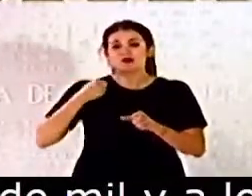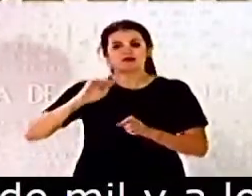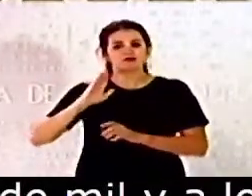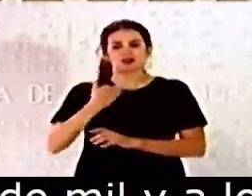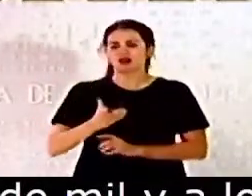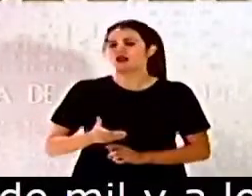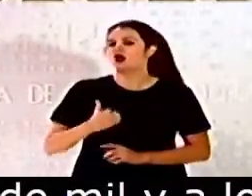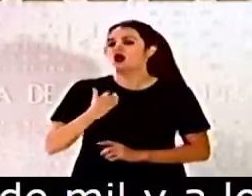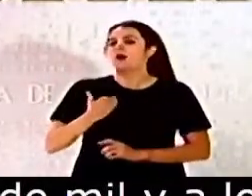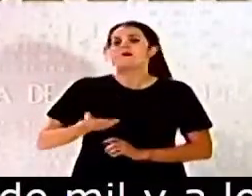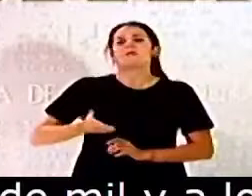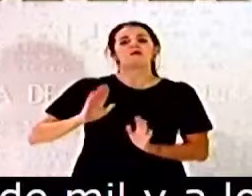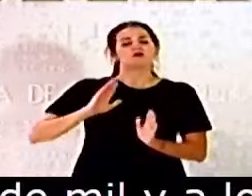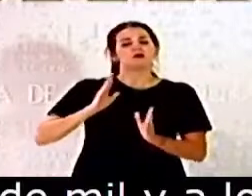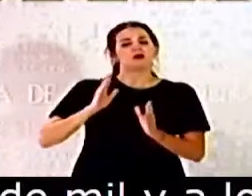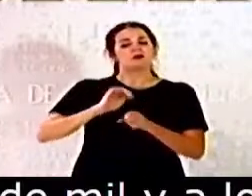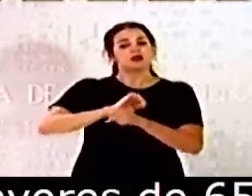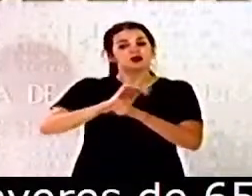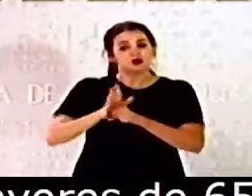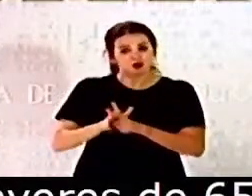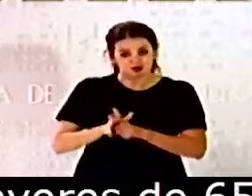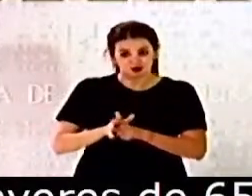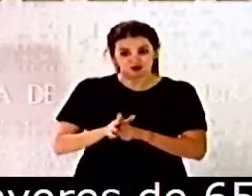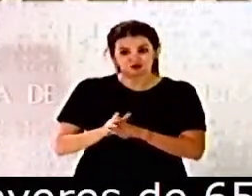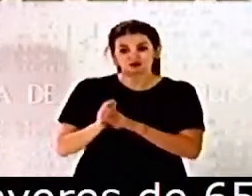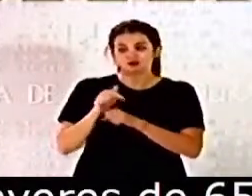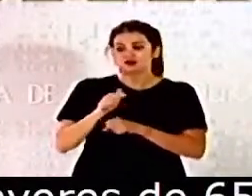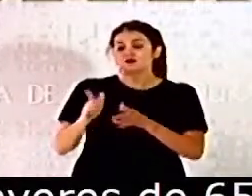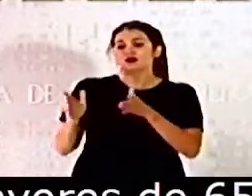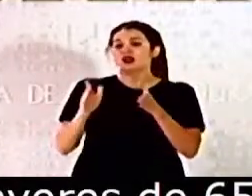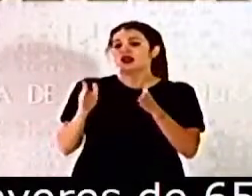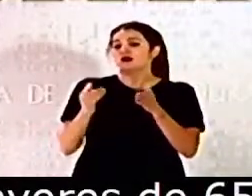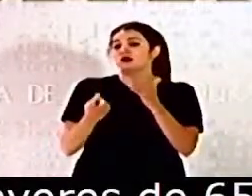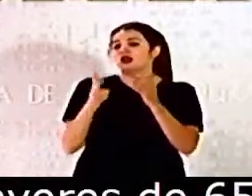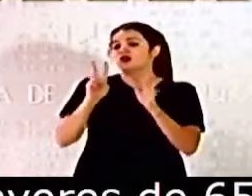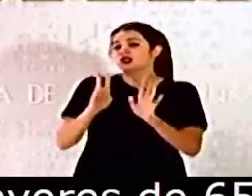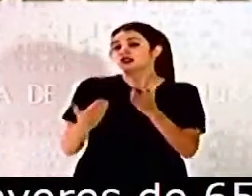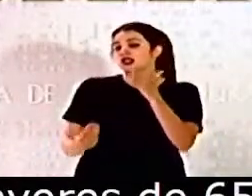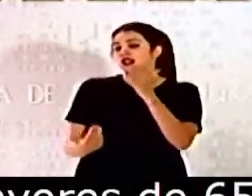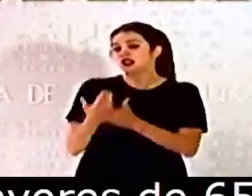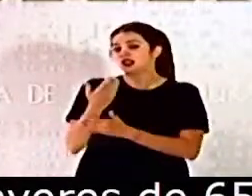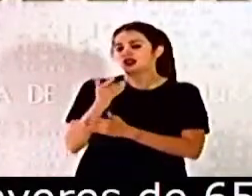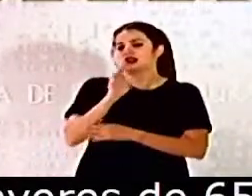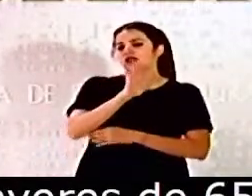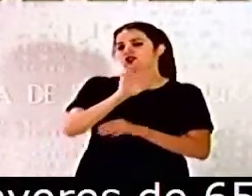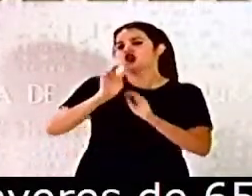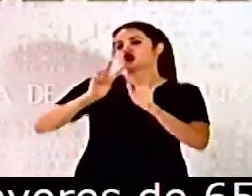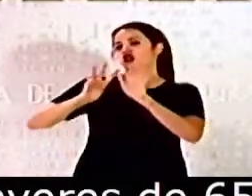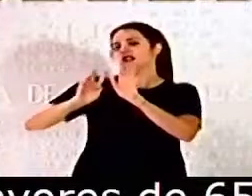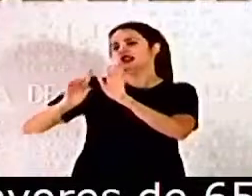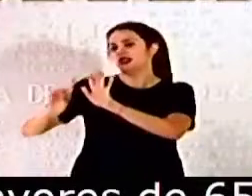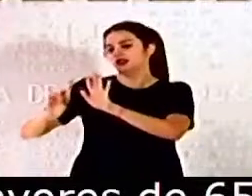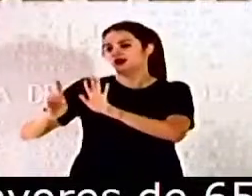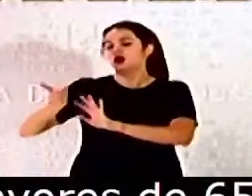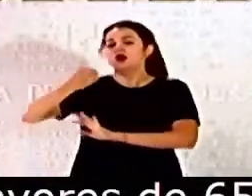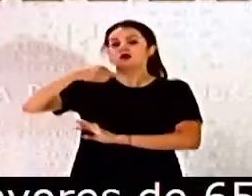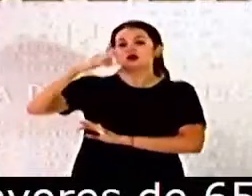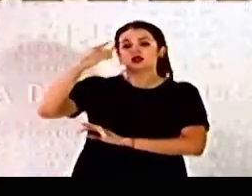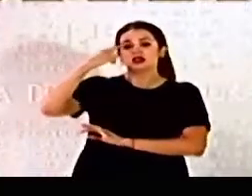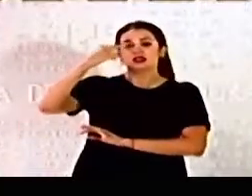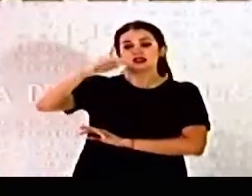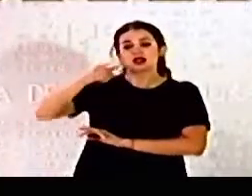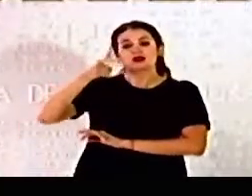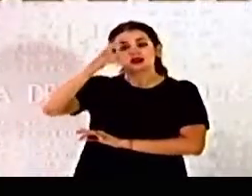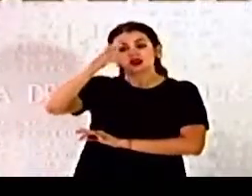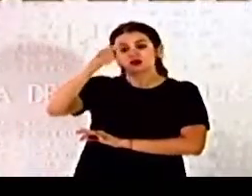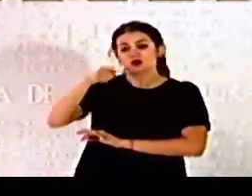583 a los 14 días y 466 a los 7 días. Saben ustedes que Quintana de la Serena